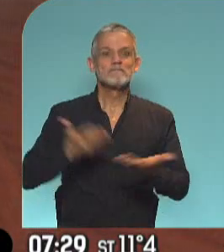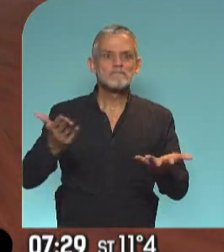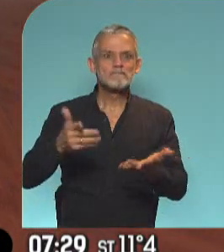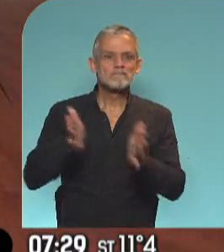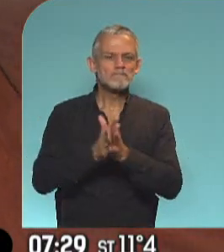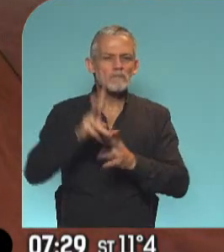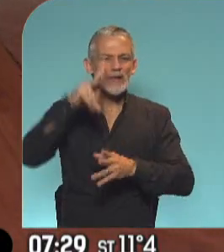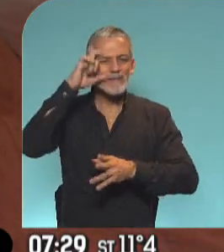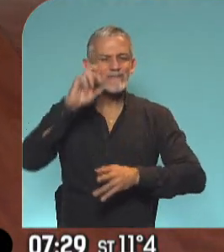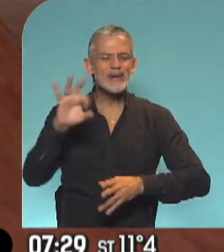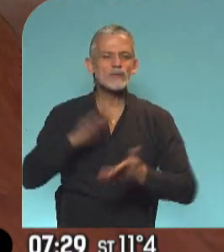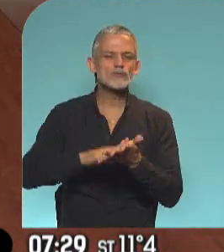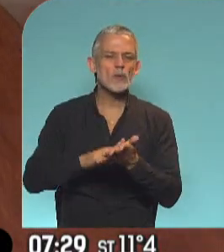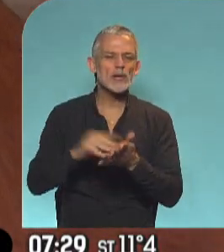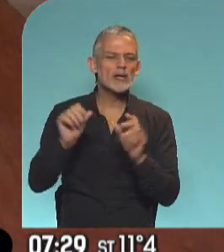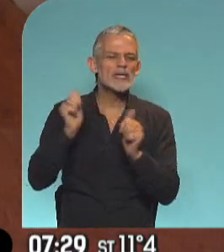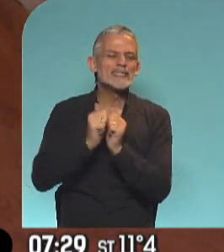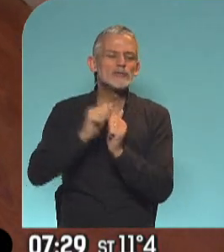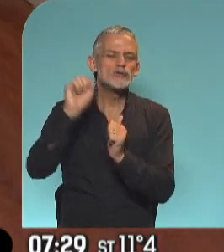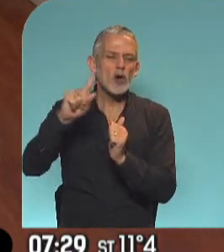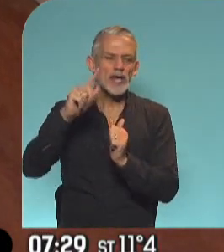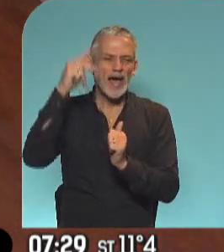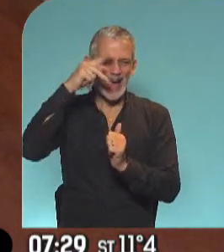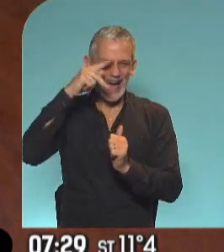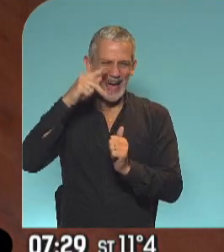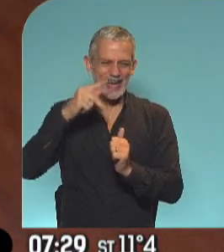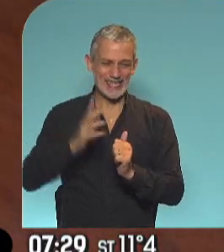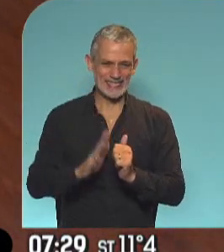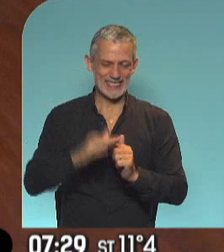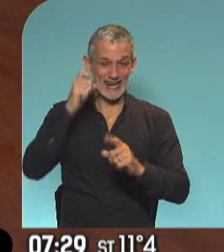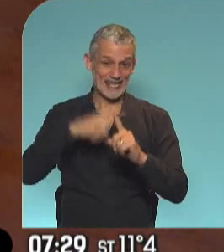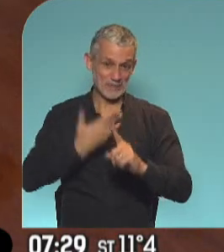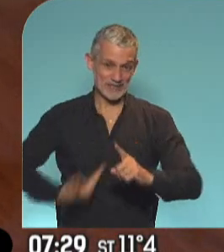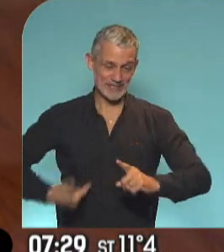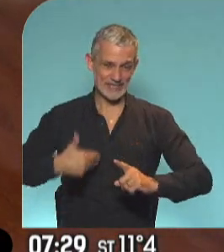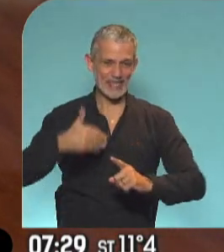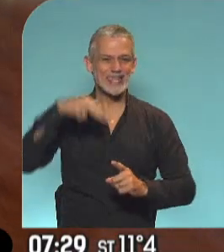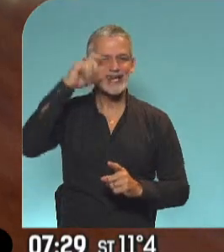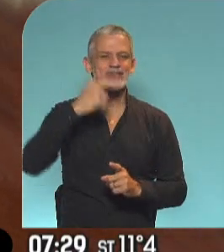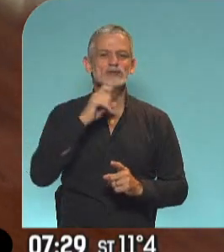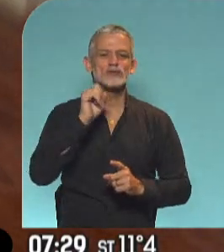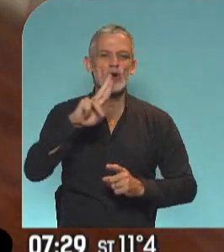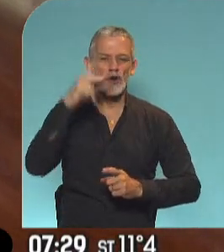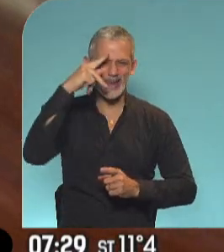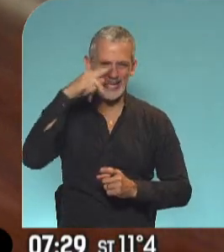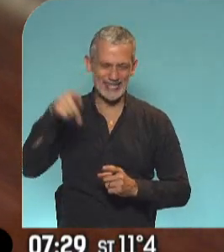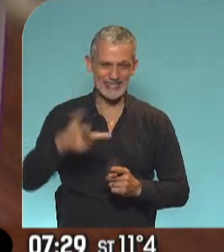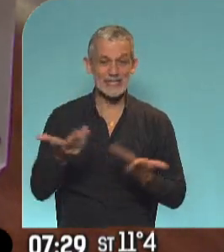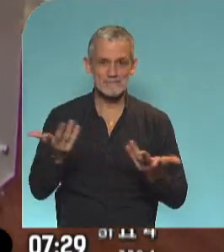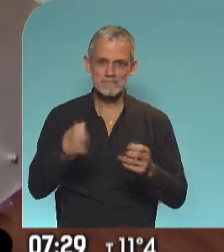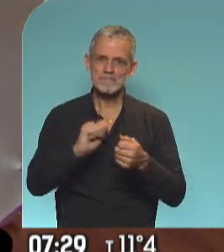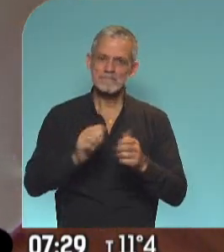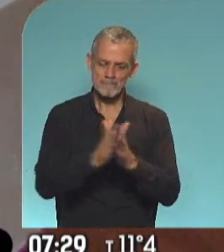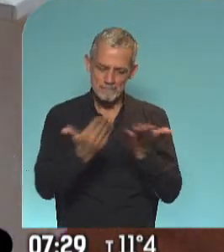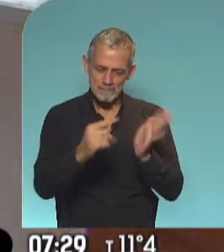Vamos junto a Vero de la biografía del expresidente Néstor Kirchner, Vero. Exactamente, la biografía del expresidente Néstor Kirchner que sale